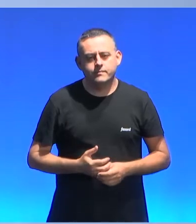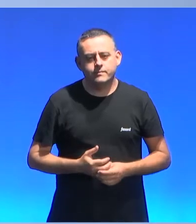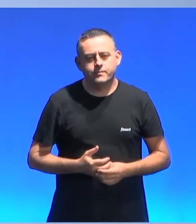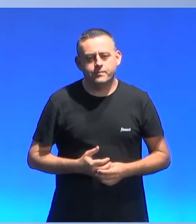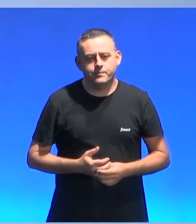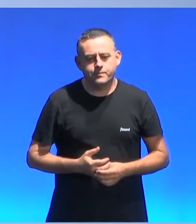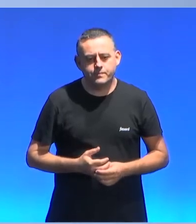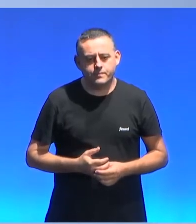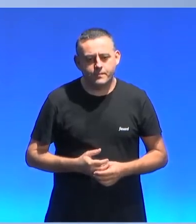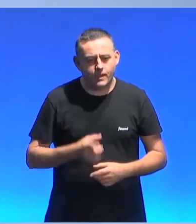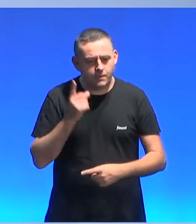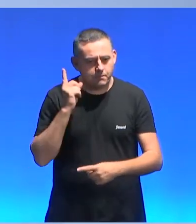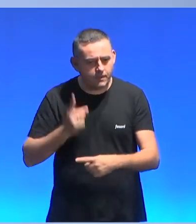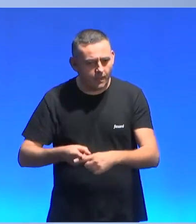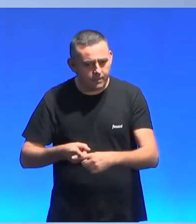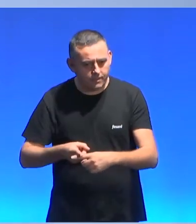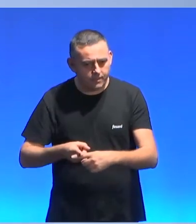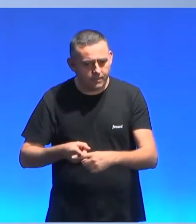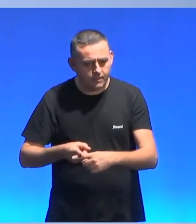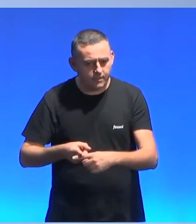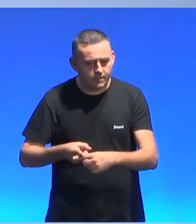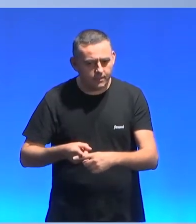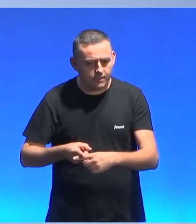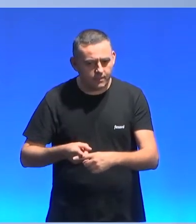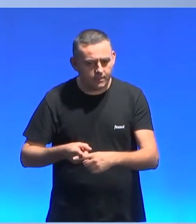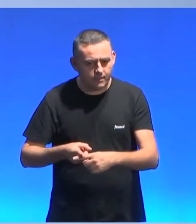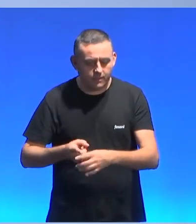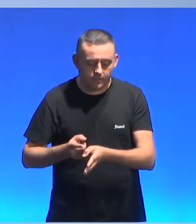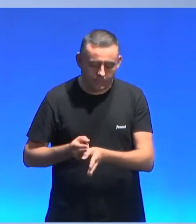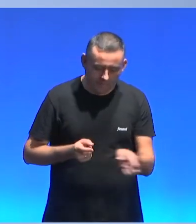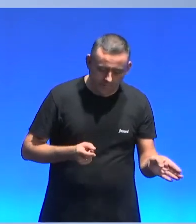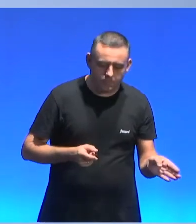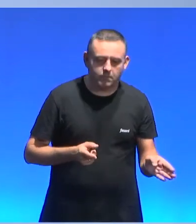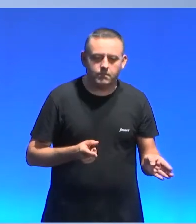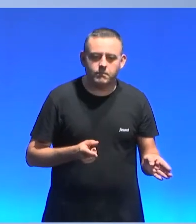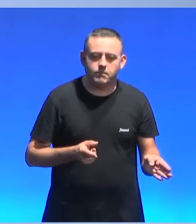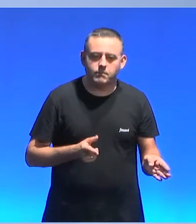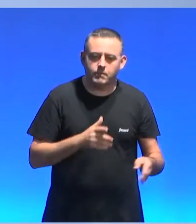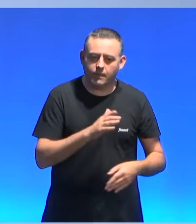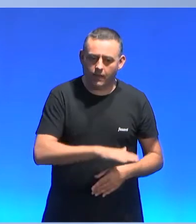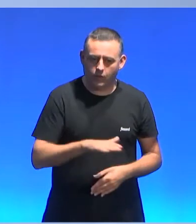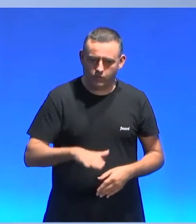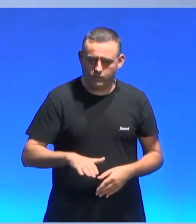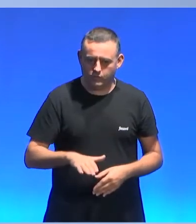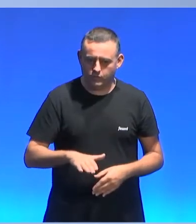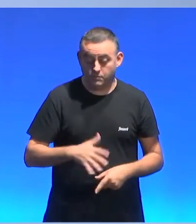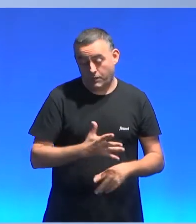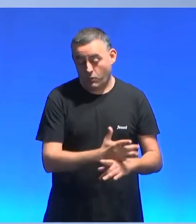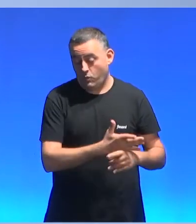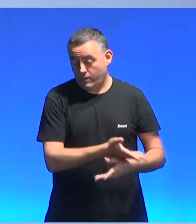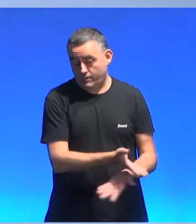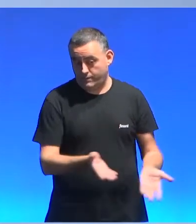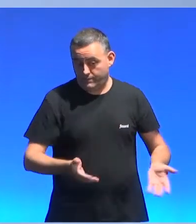la mitad, por lo menos, hay que dejarla para los niños. Esto se puede, si